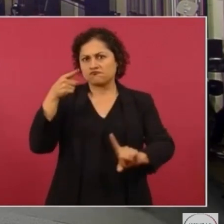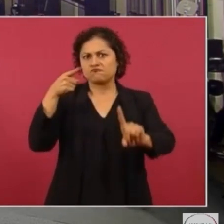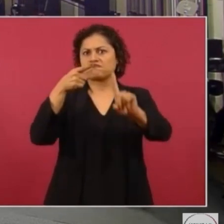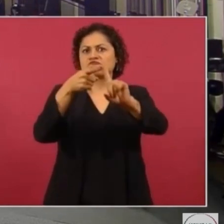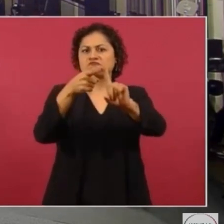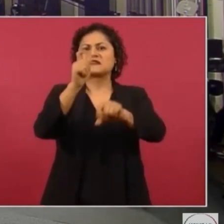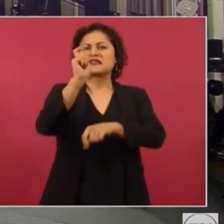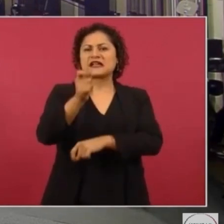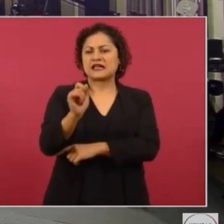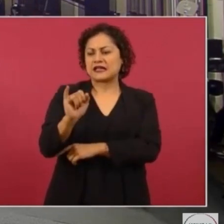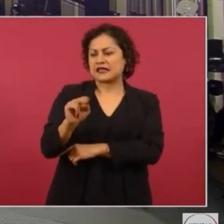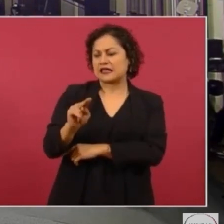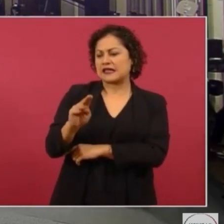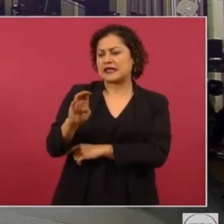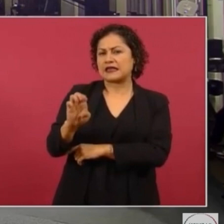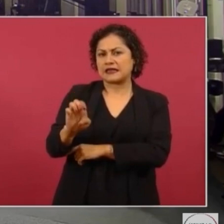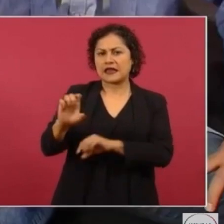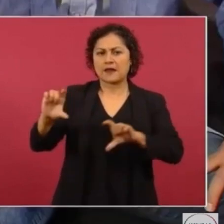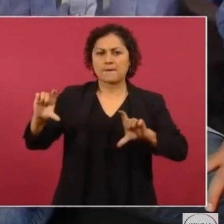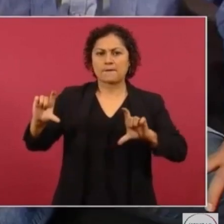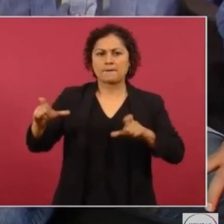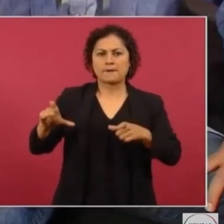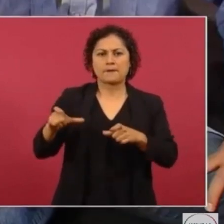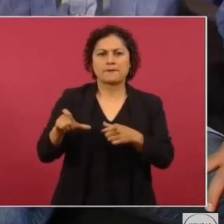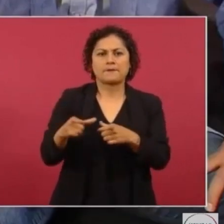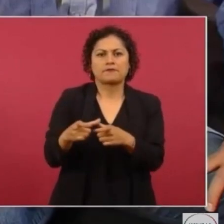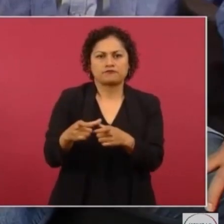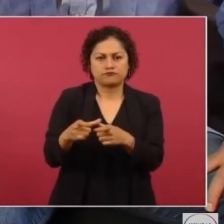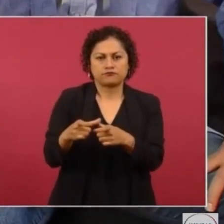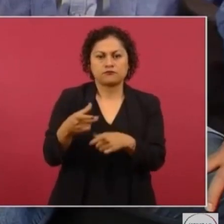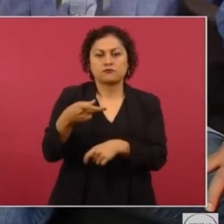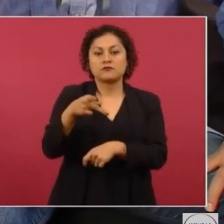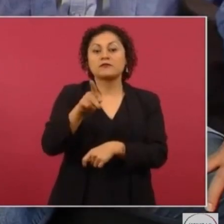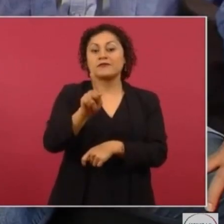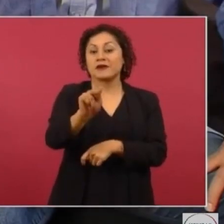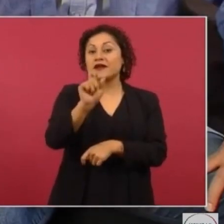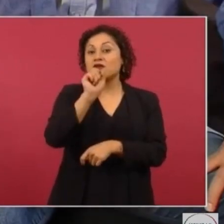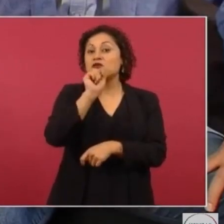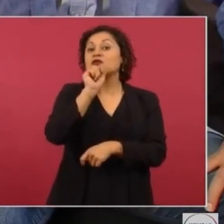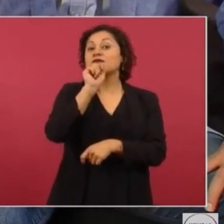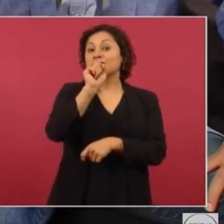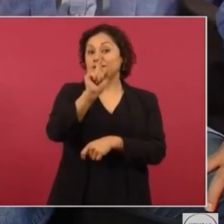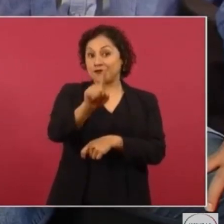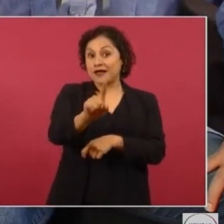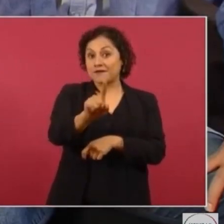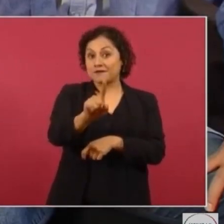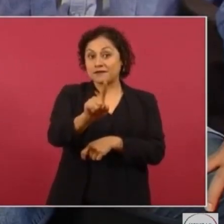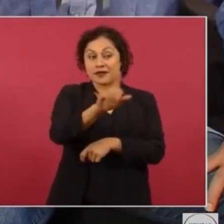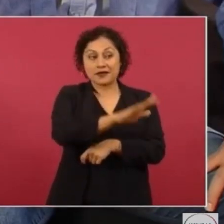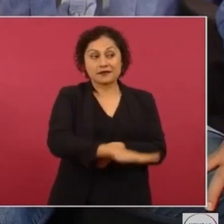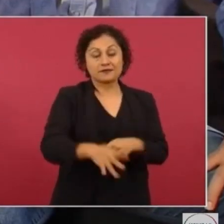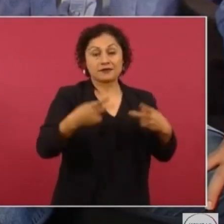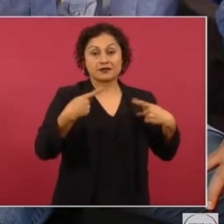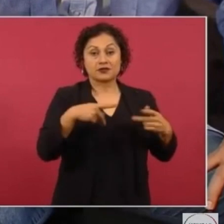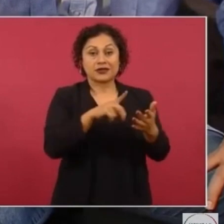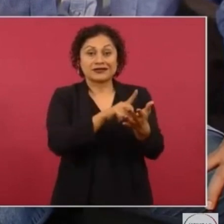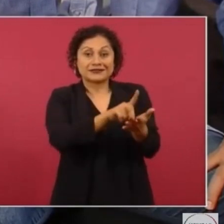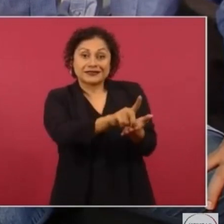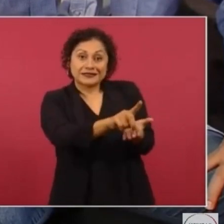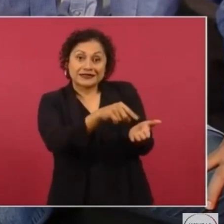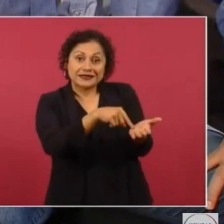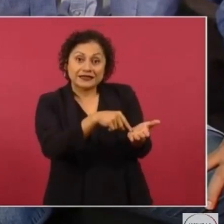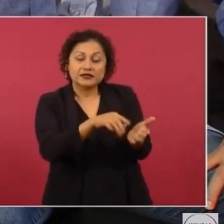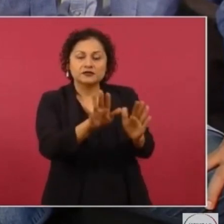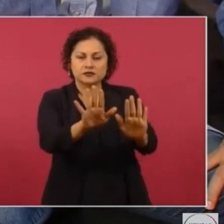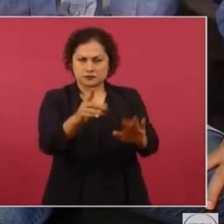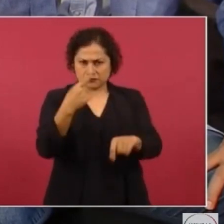al Instituto Nacional Electoral, pero también trastoca pues derechos de los ciudadanos. Le quiero poner